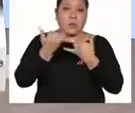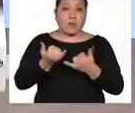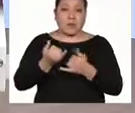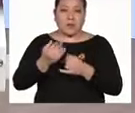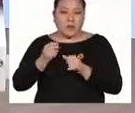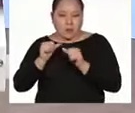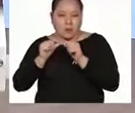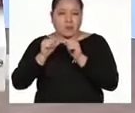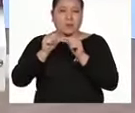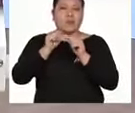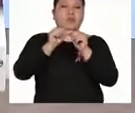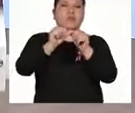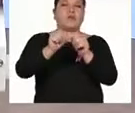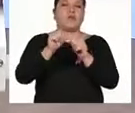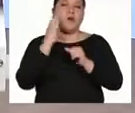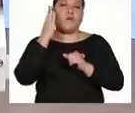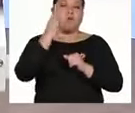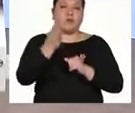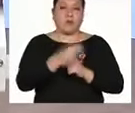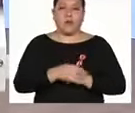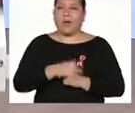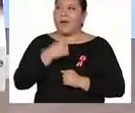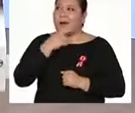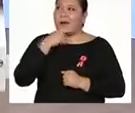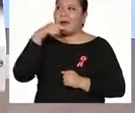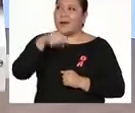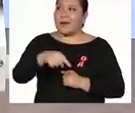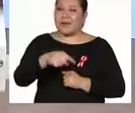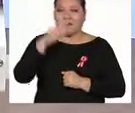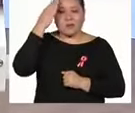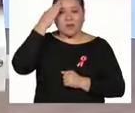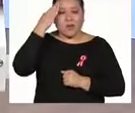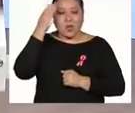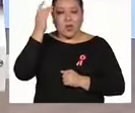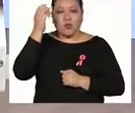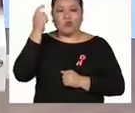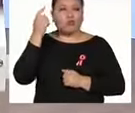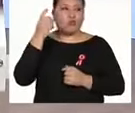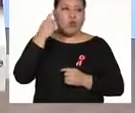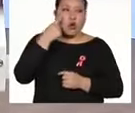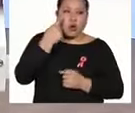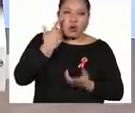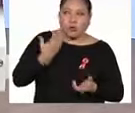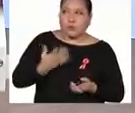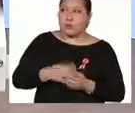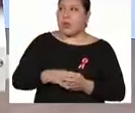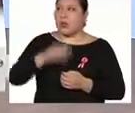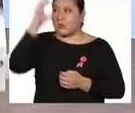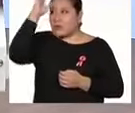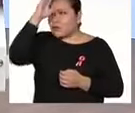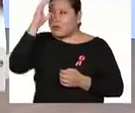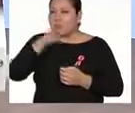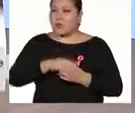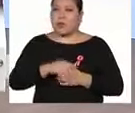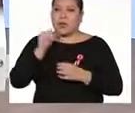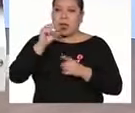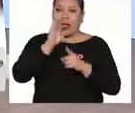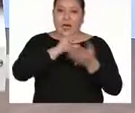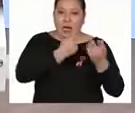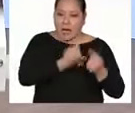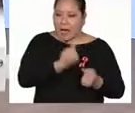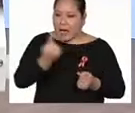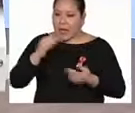enfoque nos sería más fácil darnos cuenta de que los saberes y tradiciones de nuestros pueblos se han ido transmitiendo de generación en